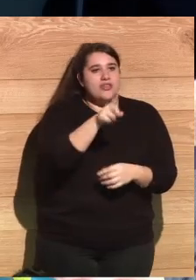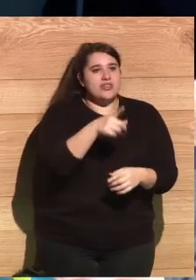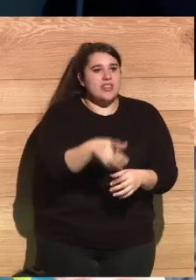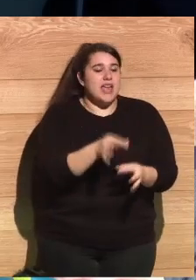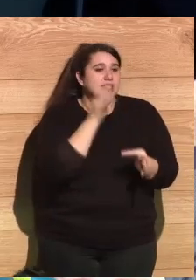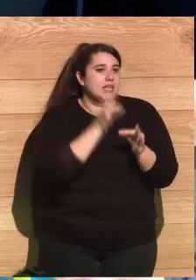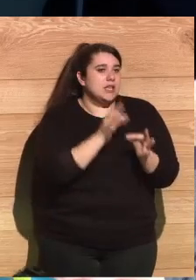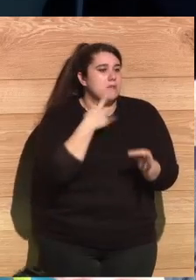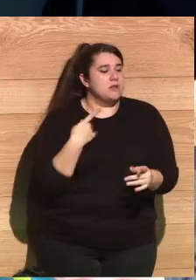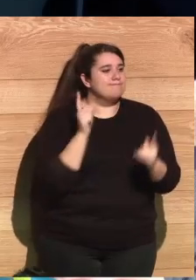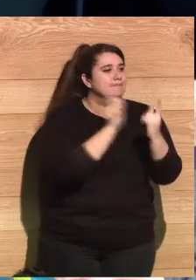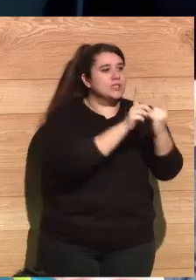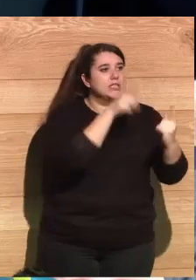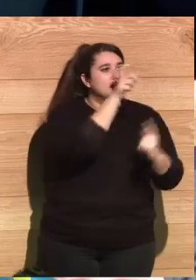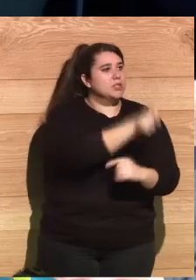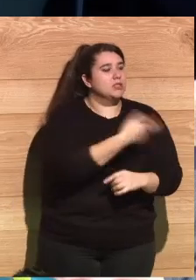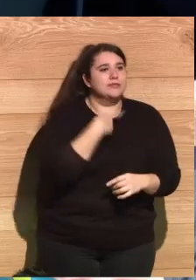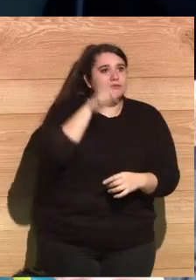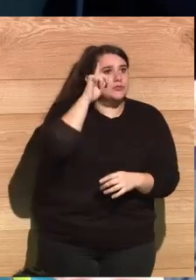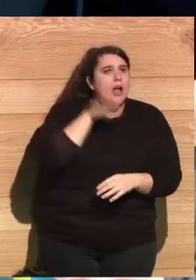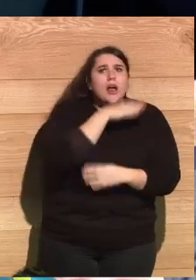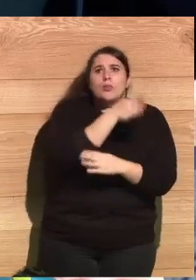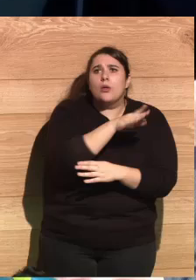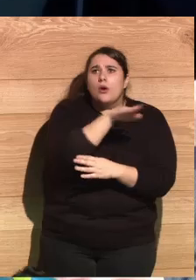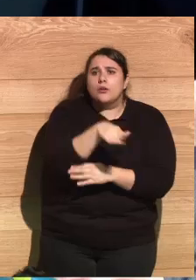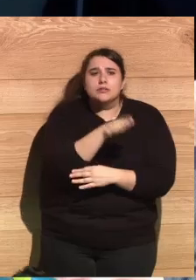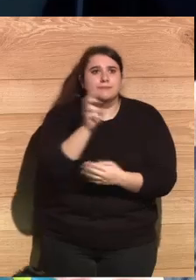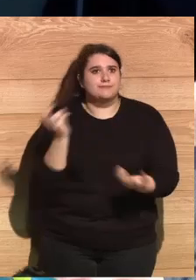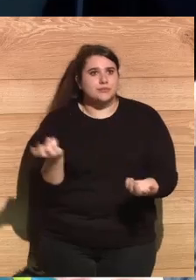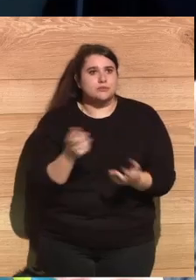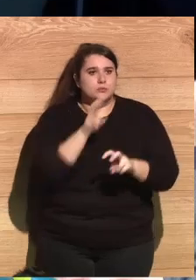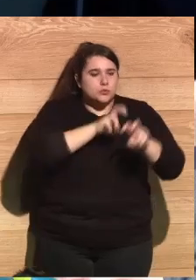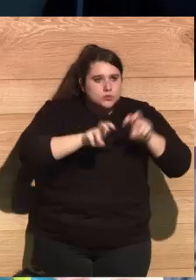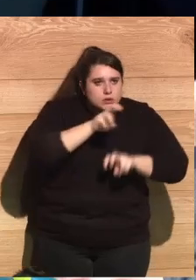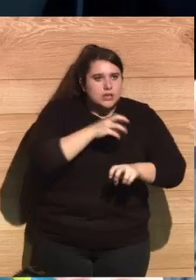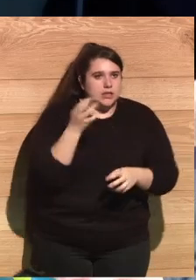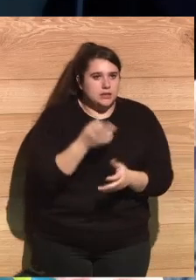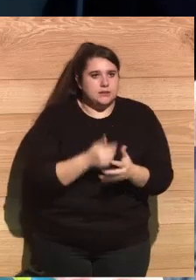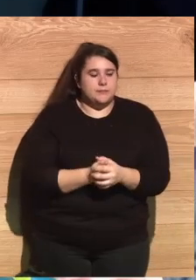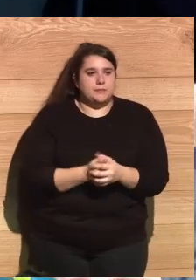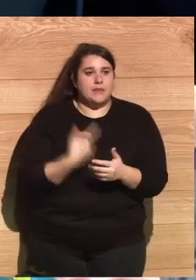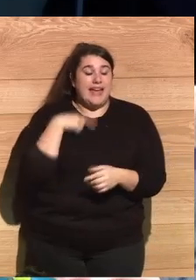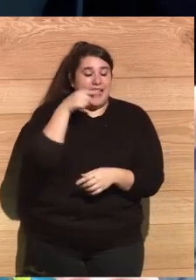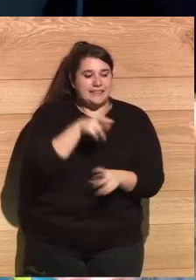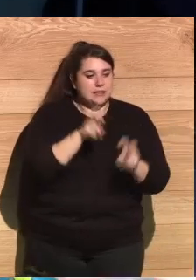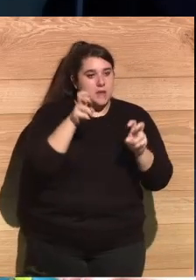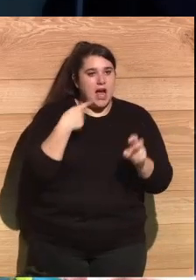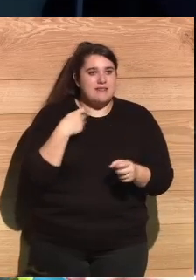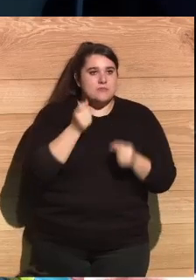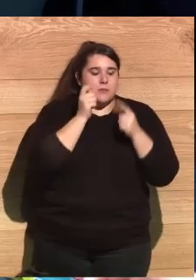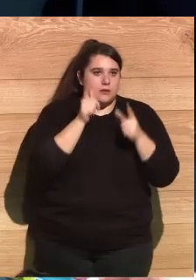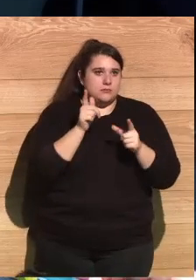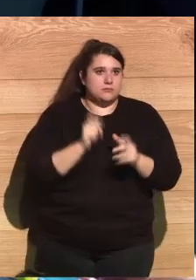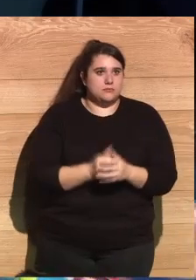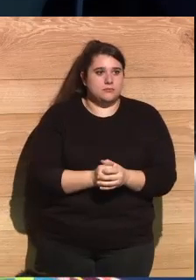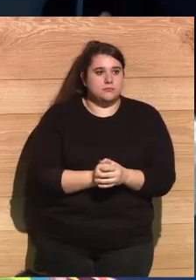que les mandaron. Fue realmente sobrecogedor. Es allí cuando empiezo a darme cuenta, en ese primer